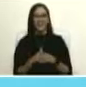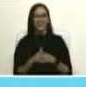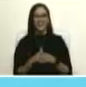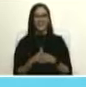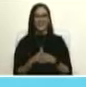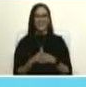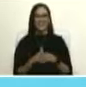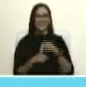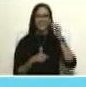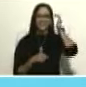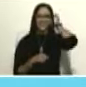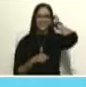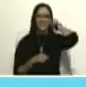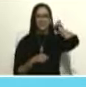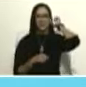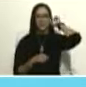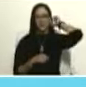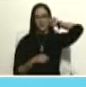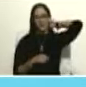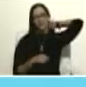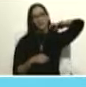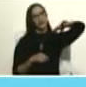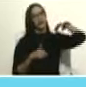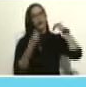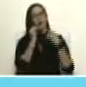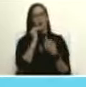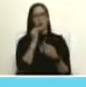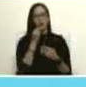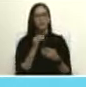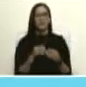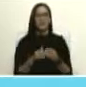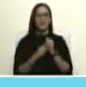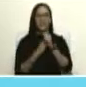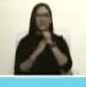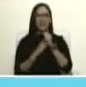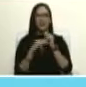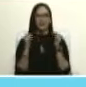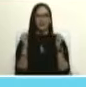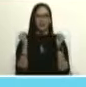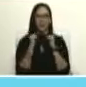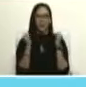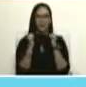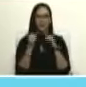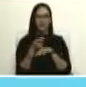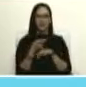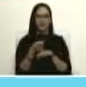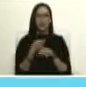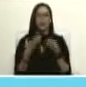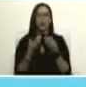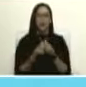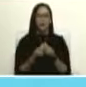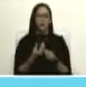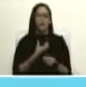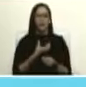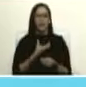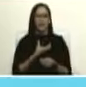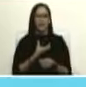Joven muchacho, líder gobernador de Mérida, está junto al alcalde Simón